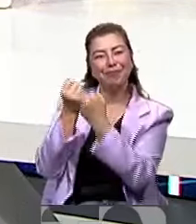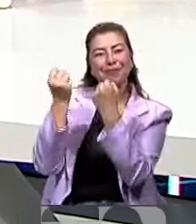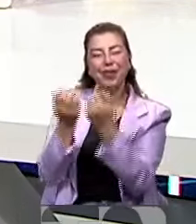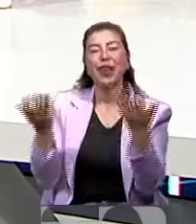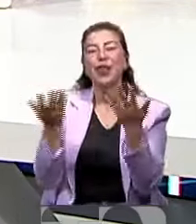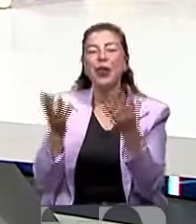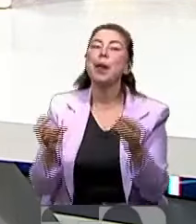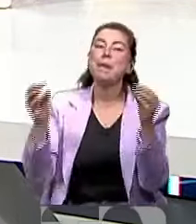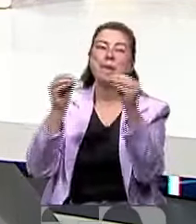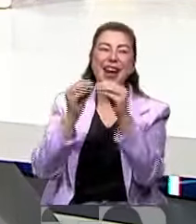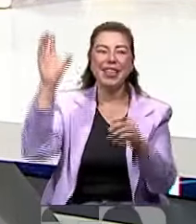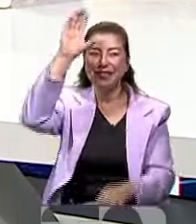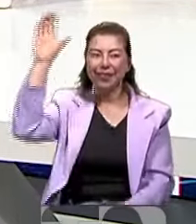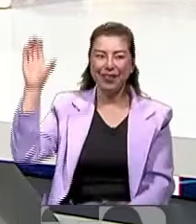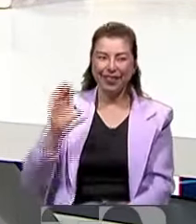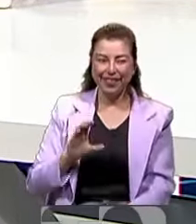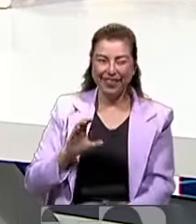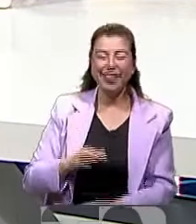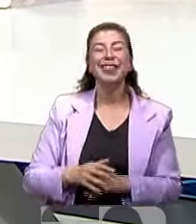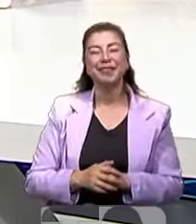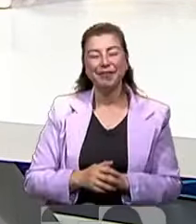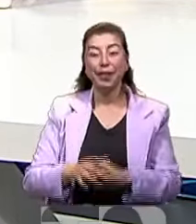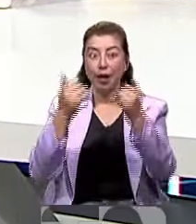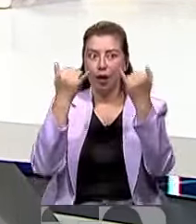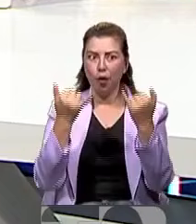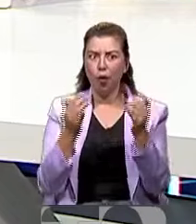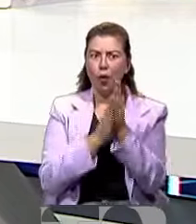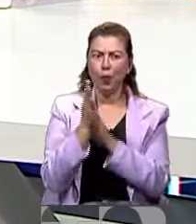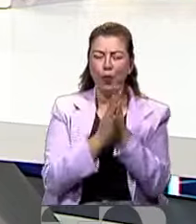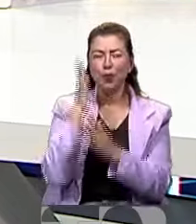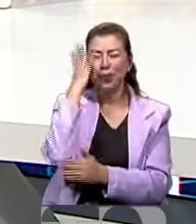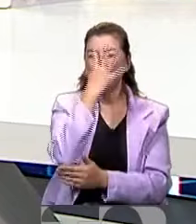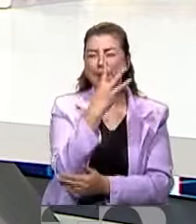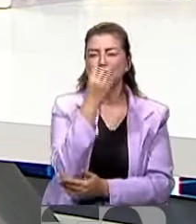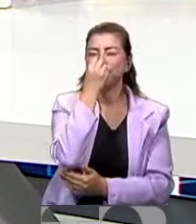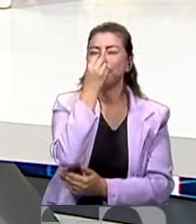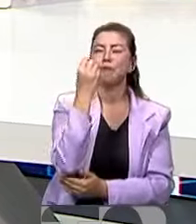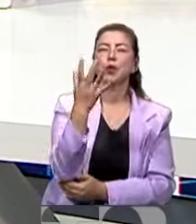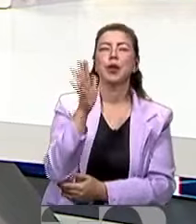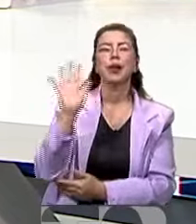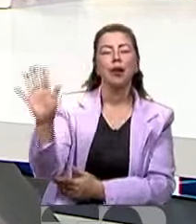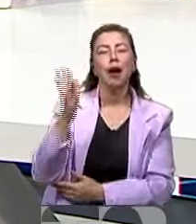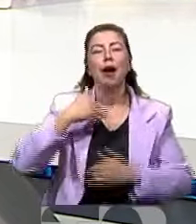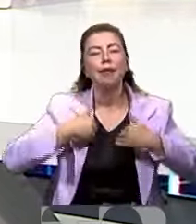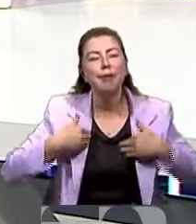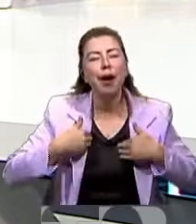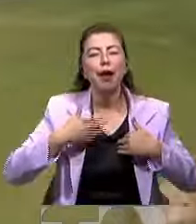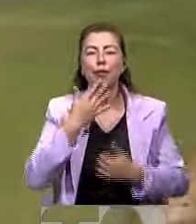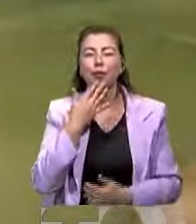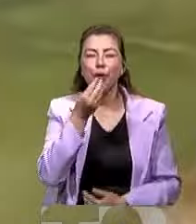Colombia. Y en esta segunda entrega les contamos la diversidad única de flora y fauna que hay en esta zona. Vamos a ver entonces.